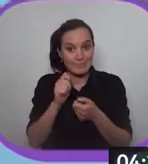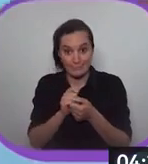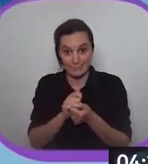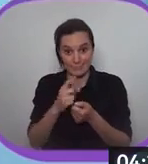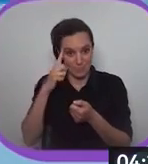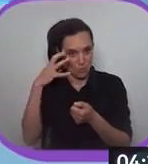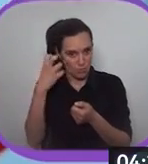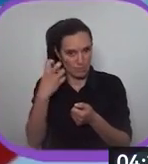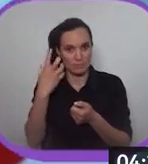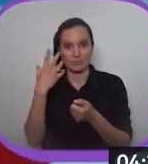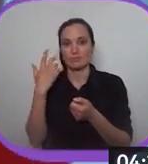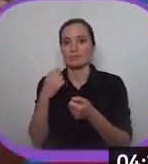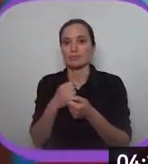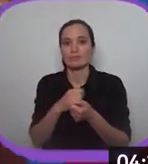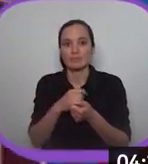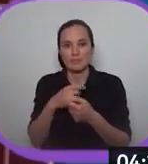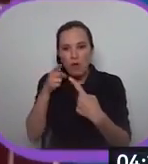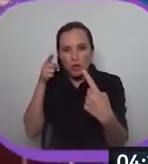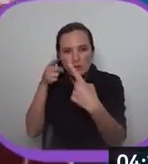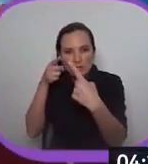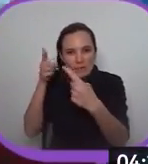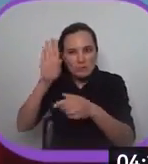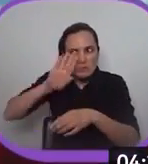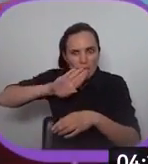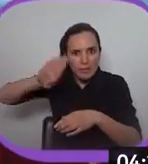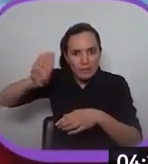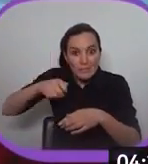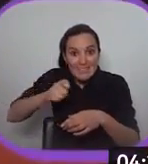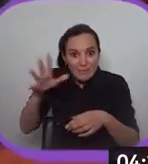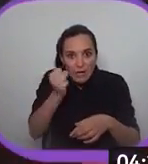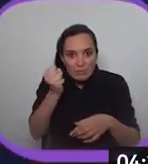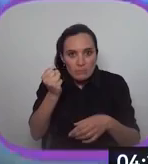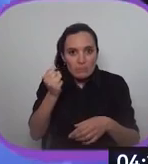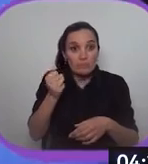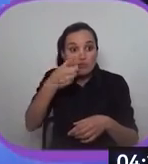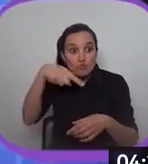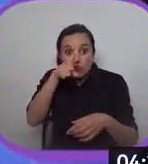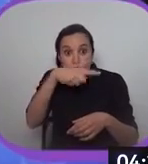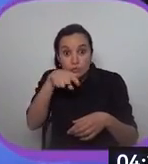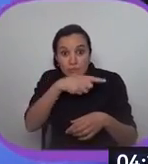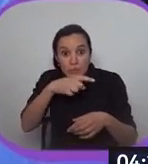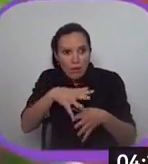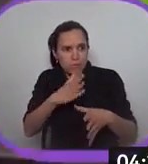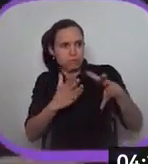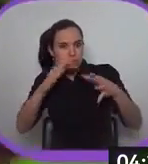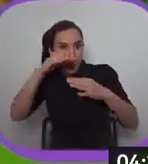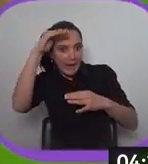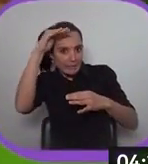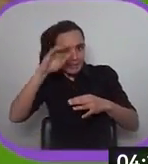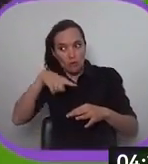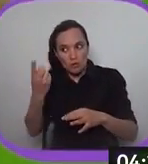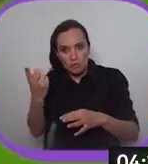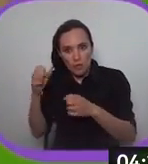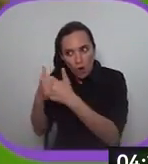Ok, chicos, recuerden lo planeado. Alejen al enemigo y tomen la llave. Foster, encárguense del grande. Tangler, hora